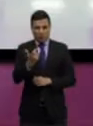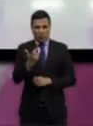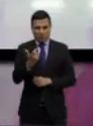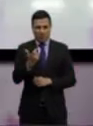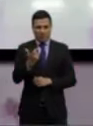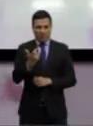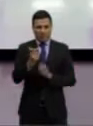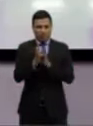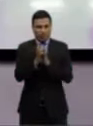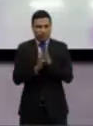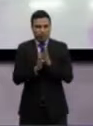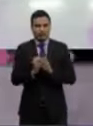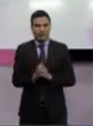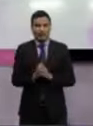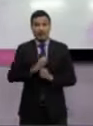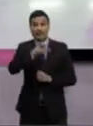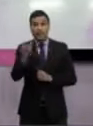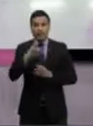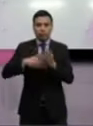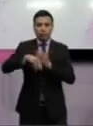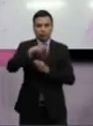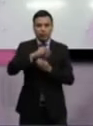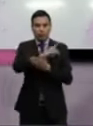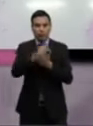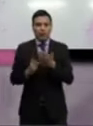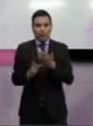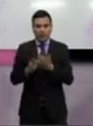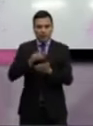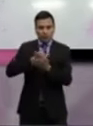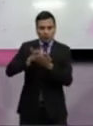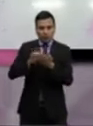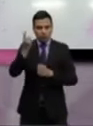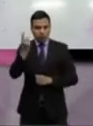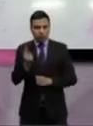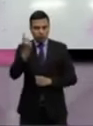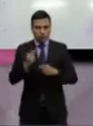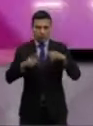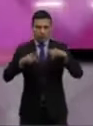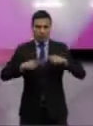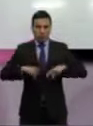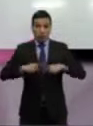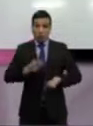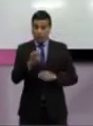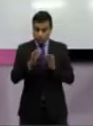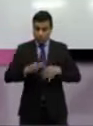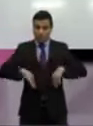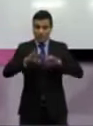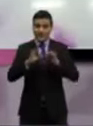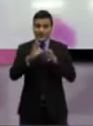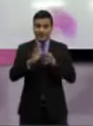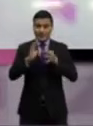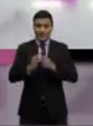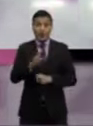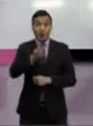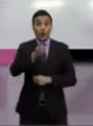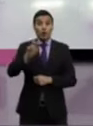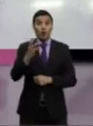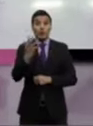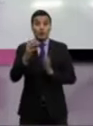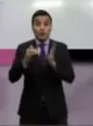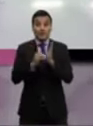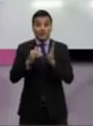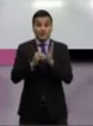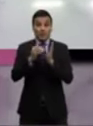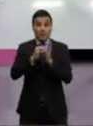se ve reflejado en programas, apoyo y estabilidad económica. Esto es muy importante señalar. 205 mil millones